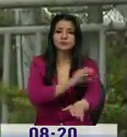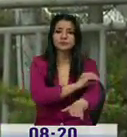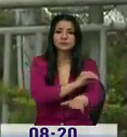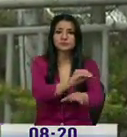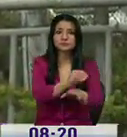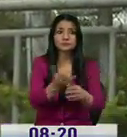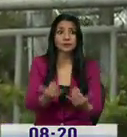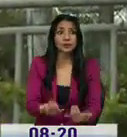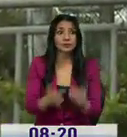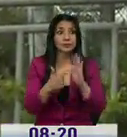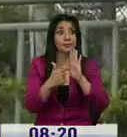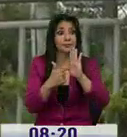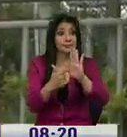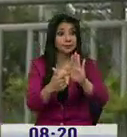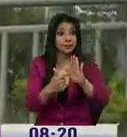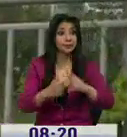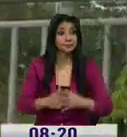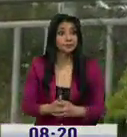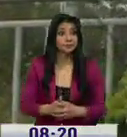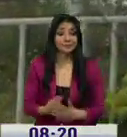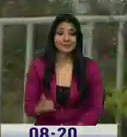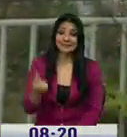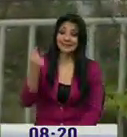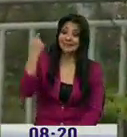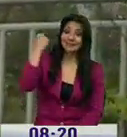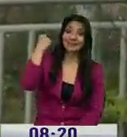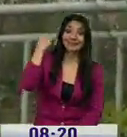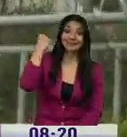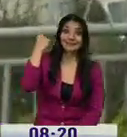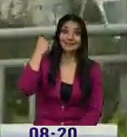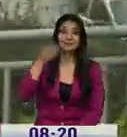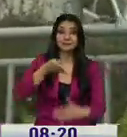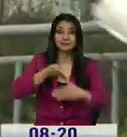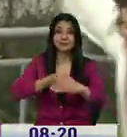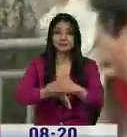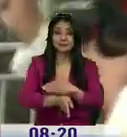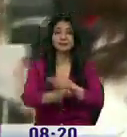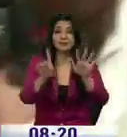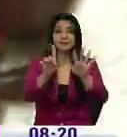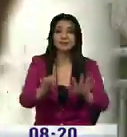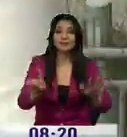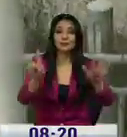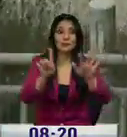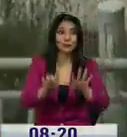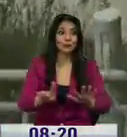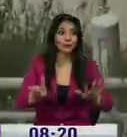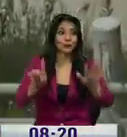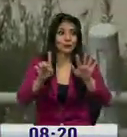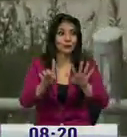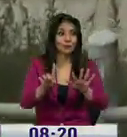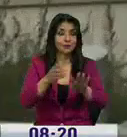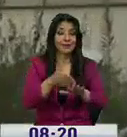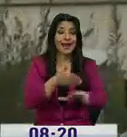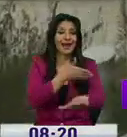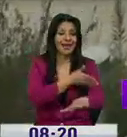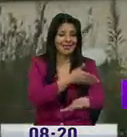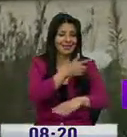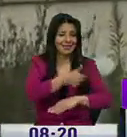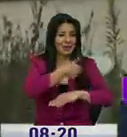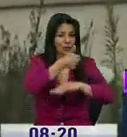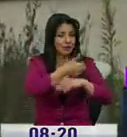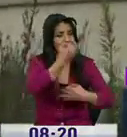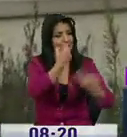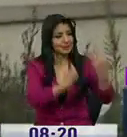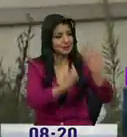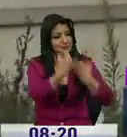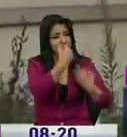Robert. Ahora quiero que vean en imágenes este que tenemos aquí atrás del túnel de San Juan. En primera instancia, y antes de hablar con la autoridad para que nos explique